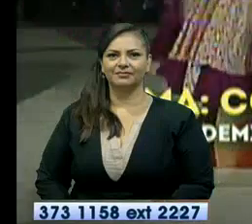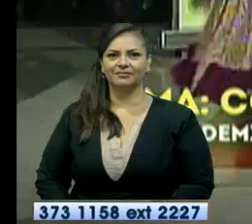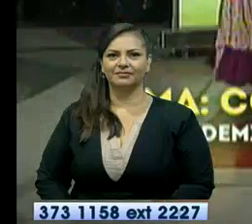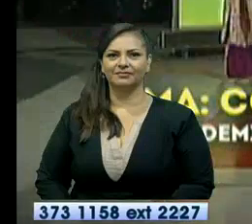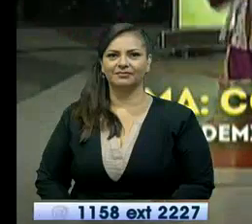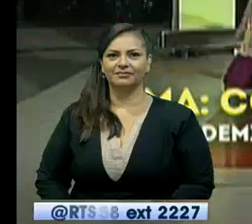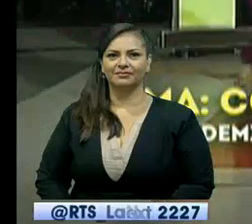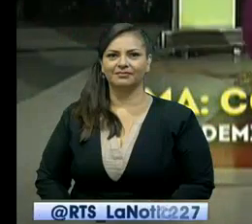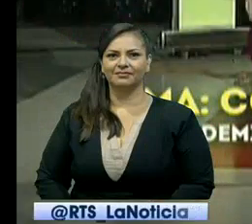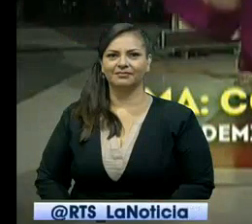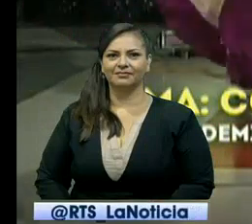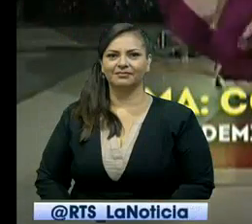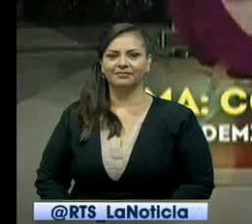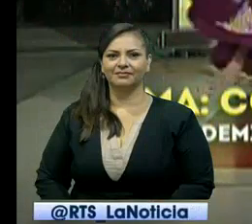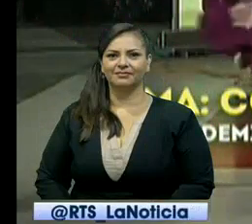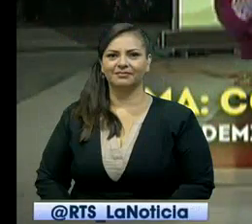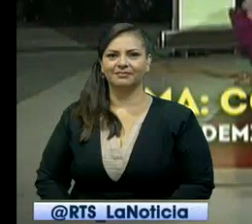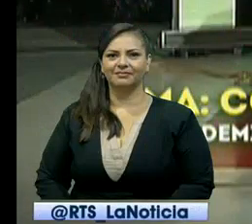expedición